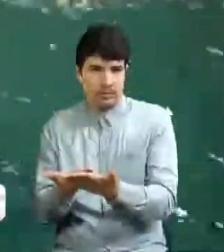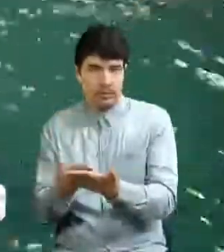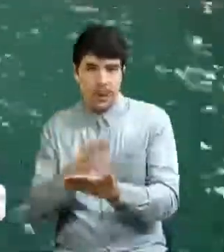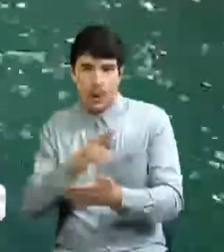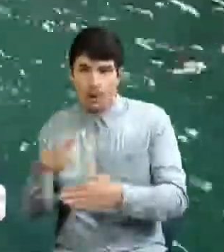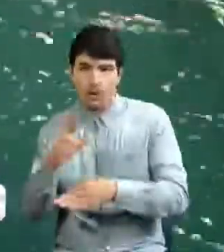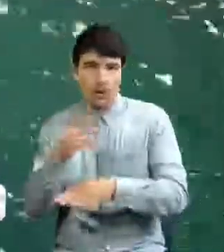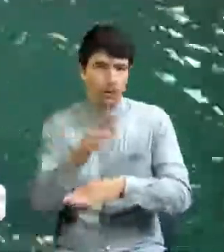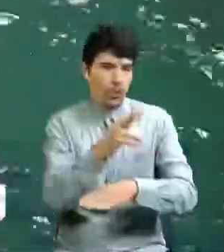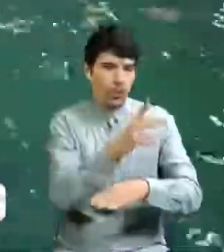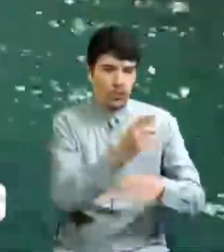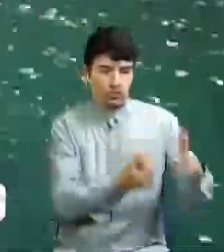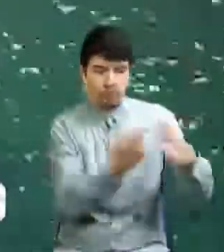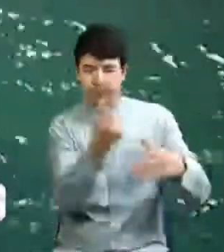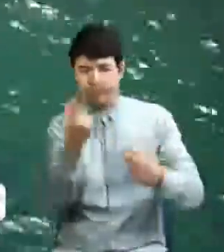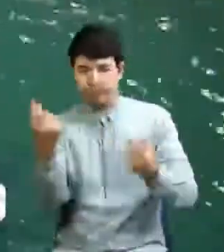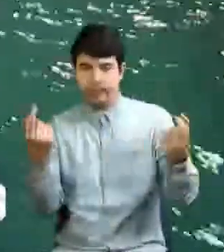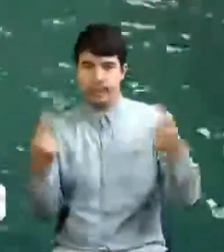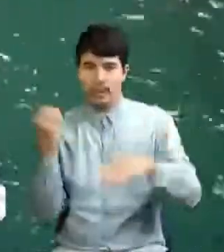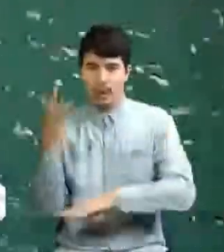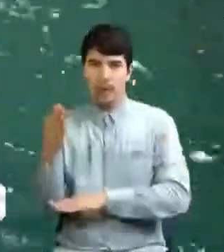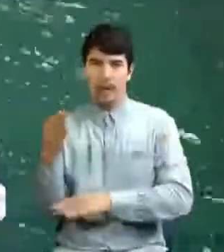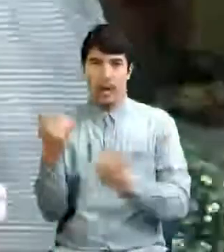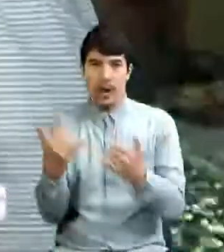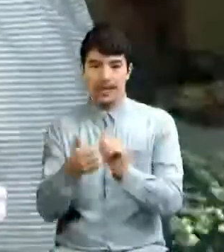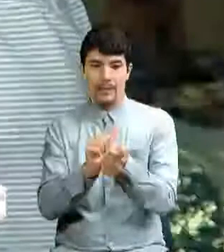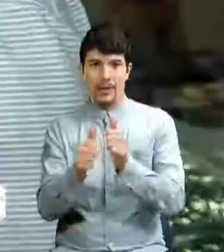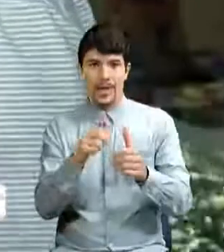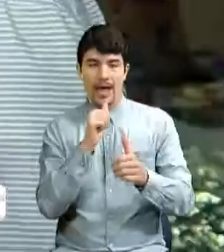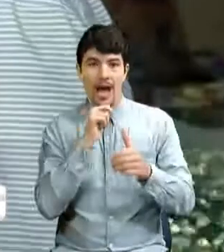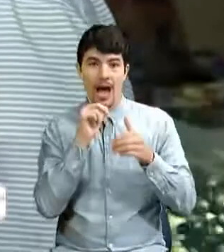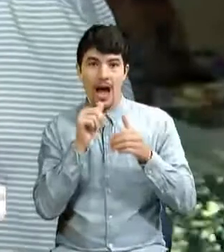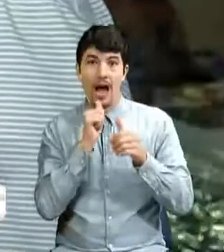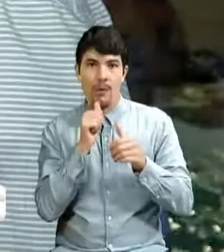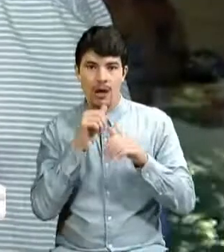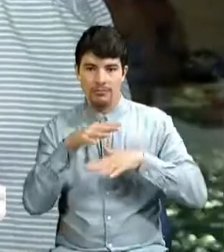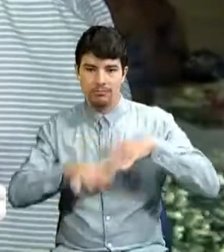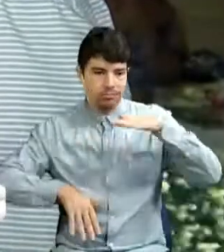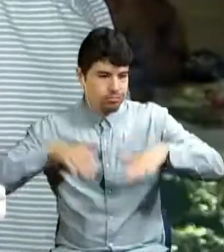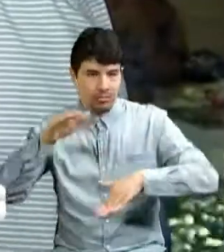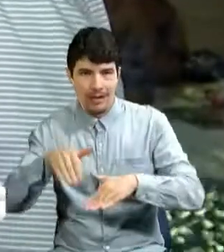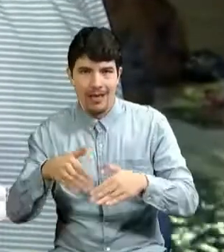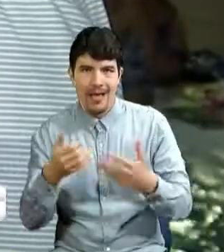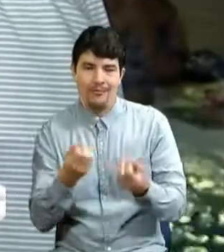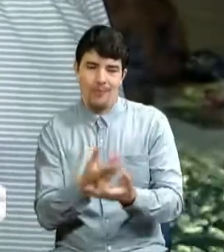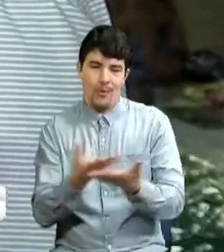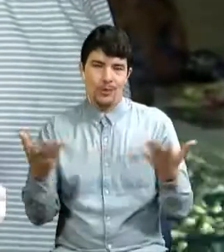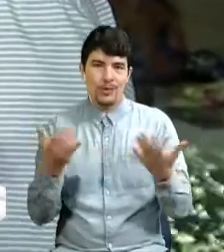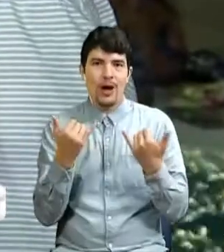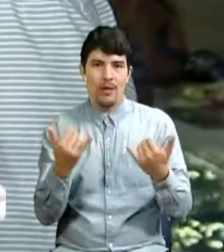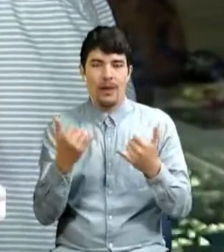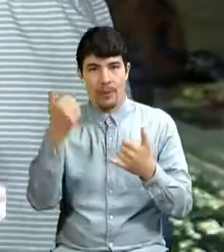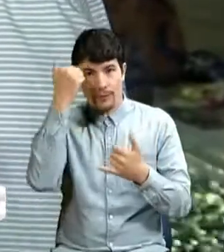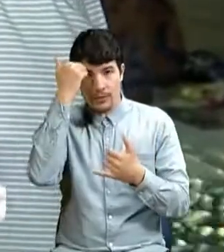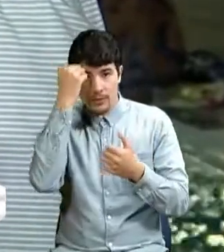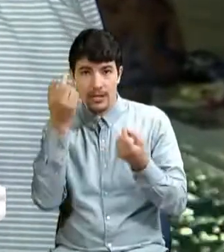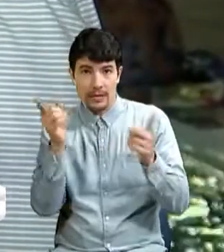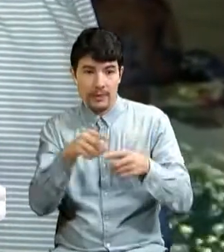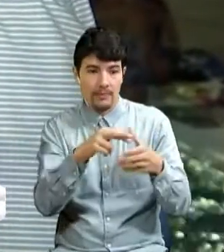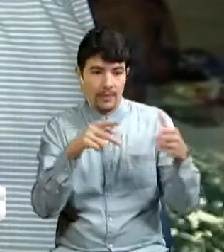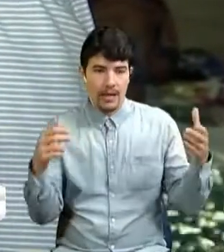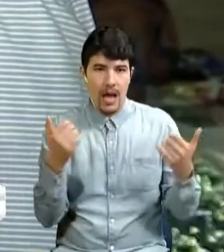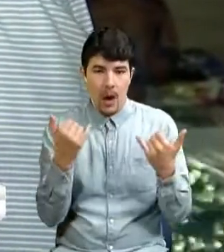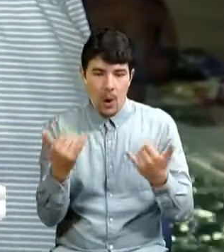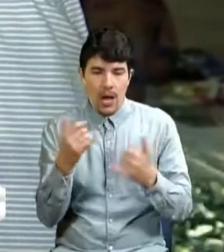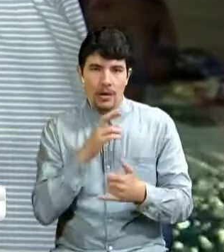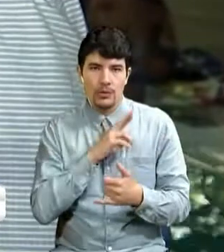clubes eso da paso a la diversidad tanto de nadadores como entrenadores entonces en este